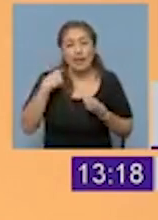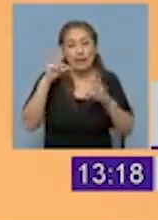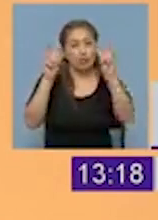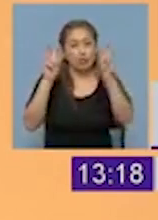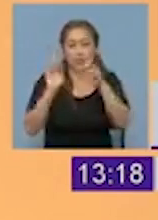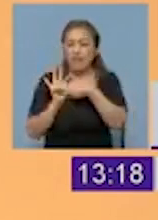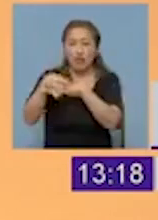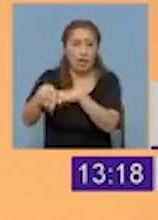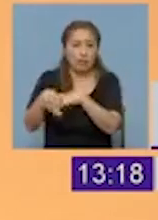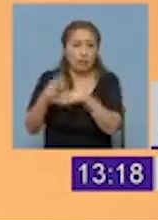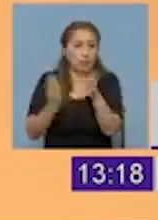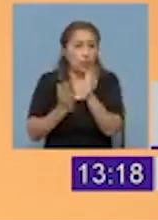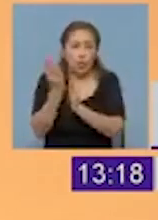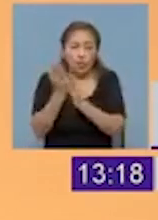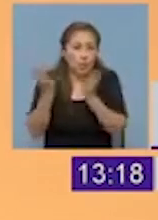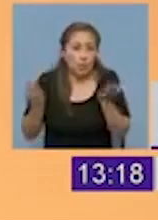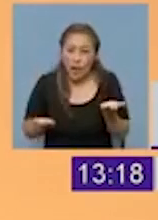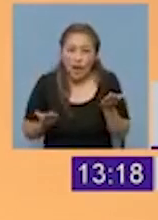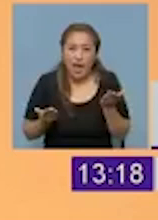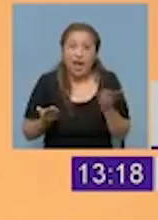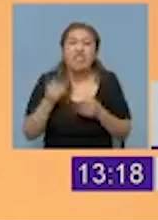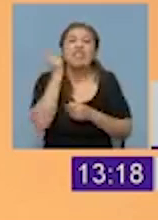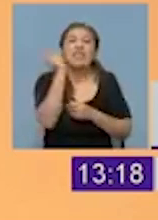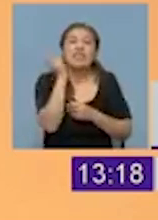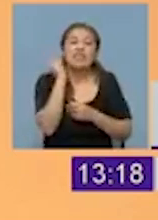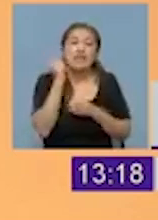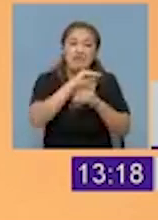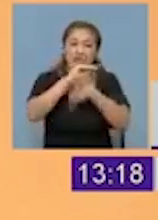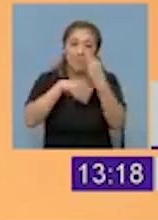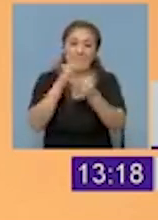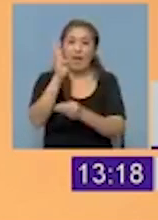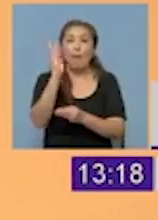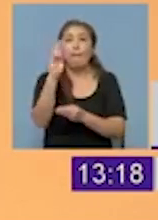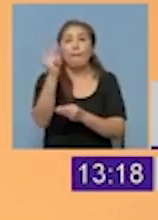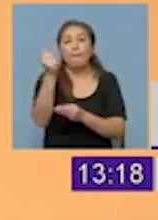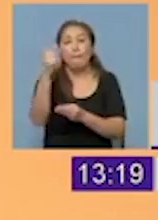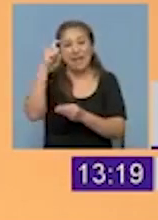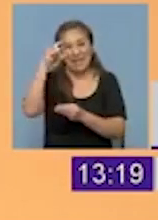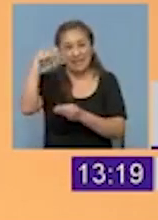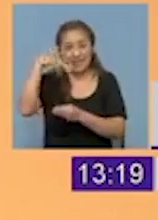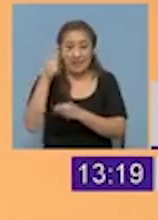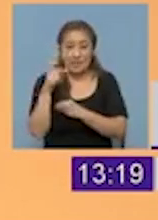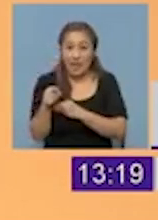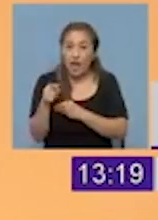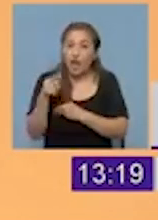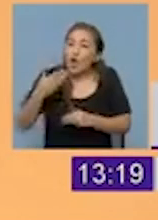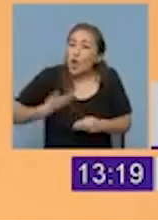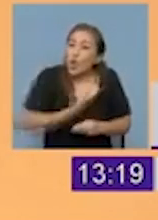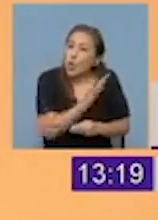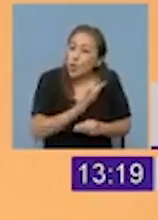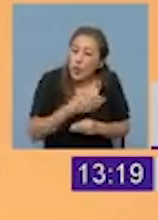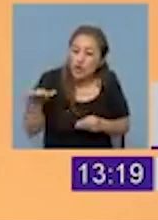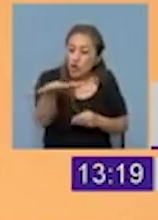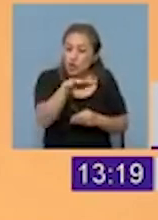tema volcán seguía a nombre toda la tierra a nombre de la familia bárcena digamos de los de los viejos poseedores titulares de la